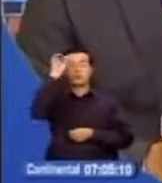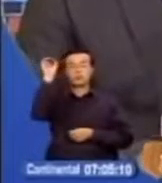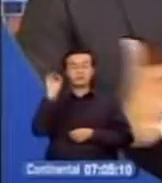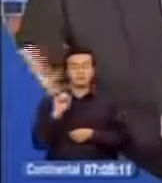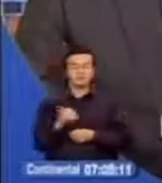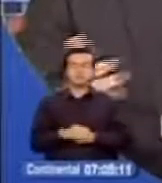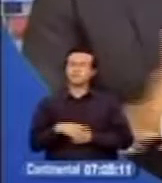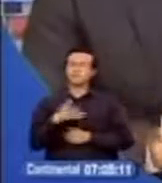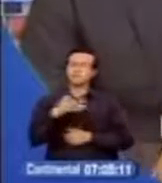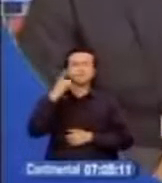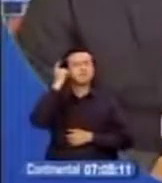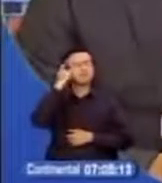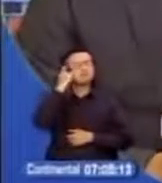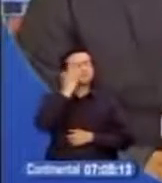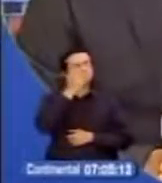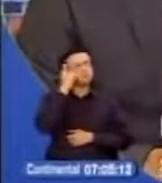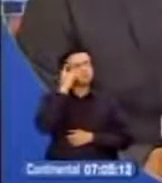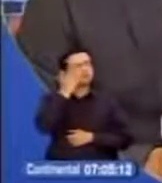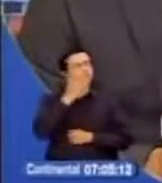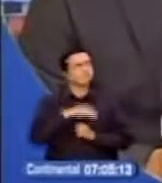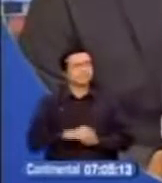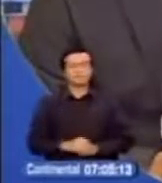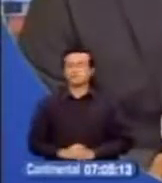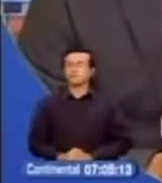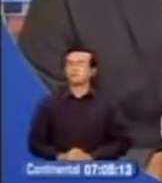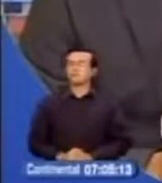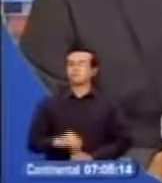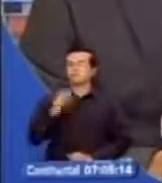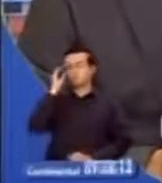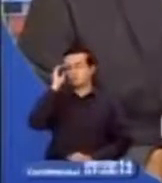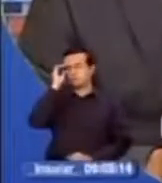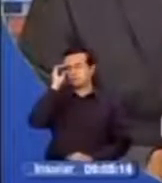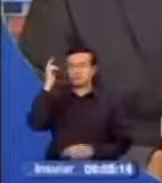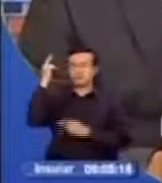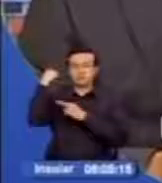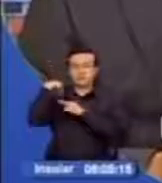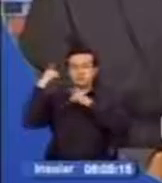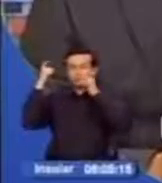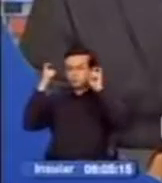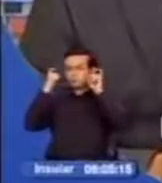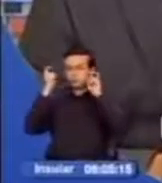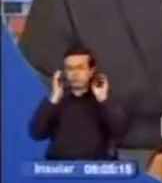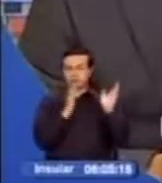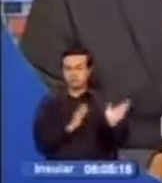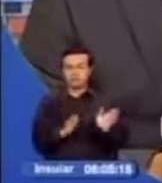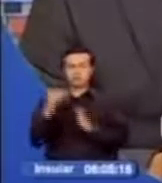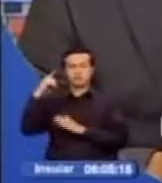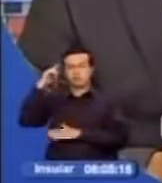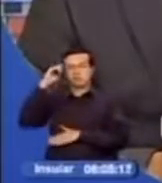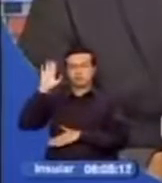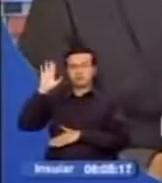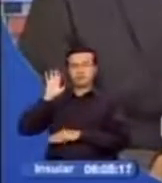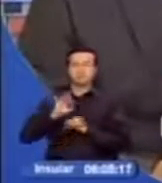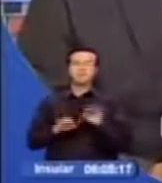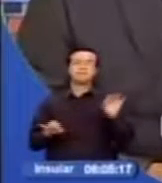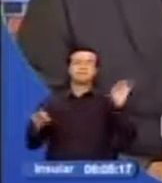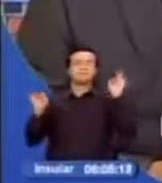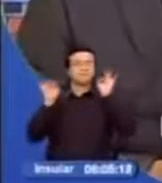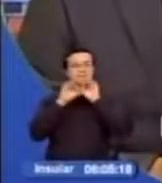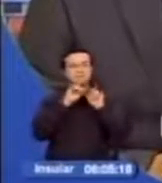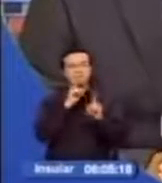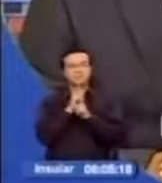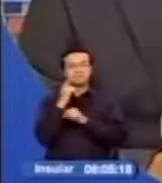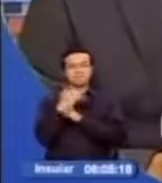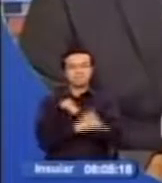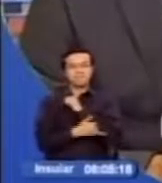0.9%. ¿Qué opina sobre estas medidas, alcalde? El rol regulador y redistribuidor del Estado es fundamental para que